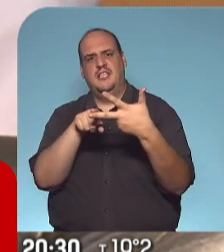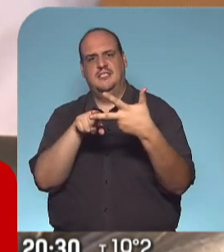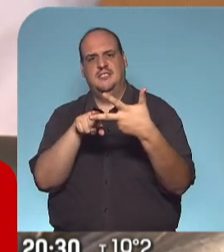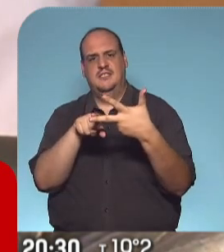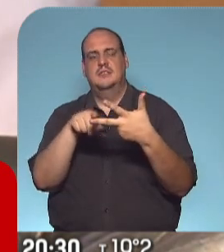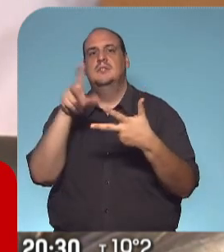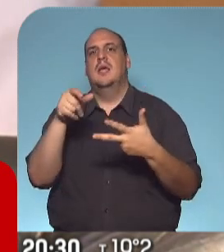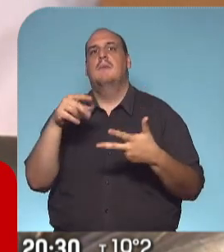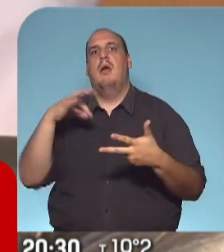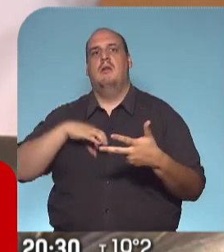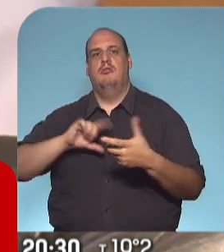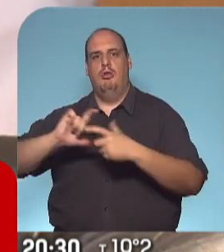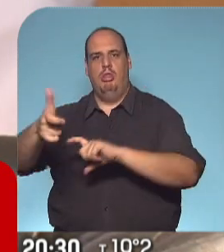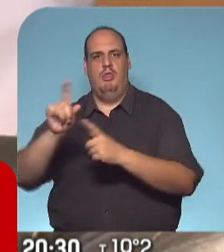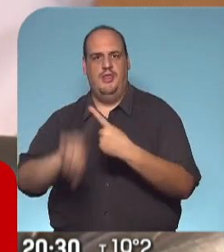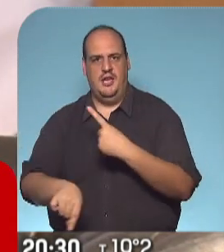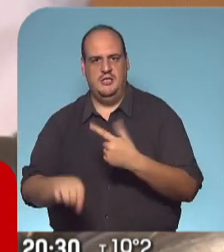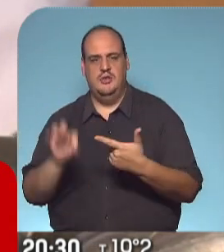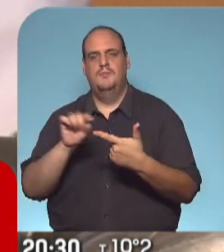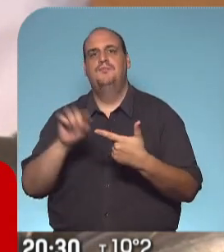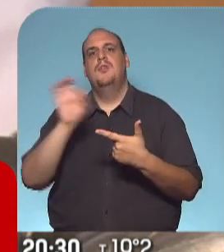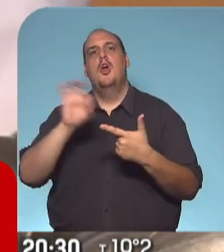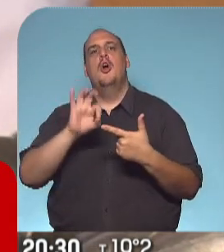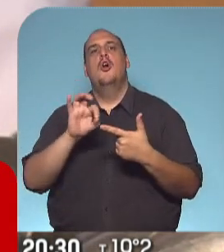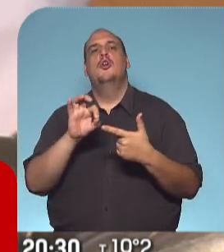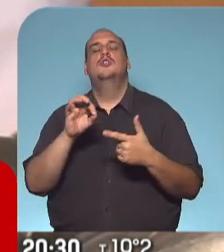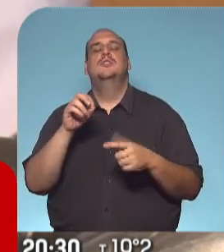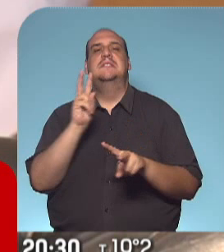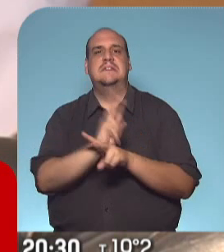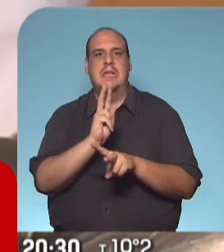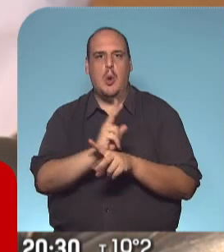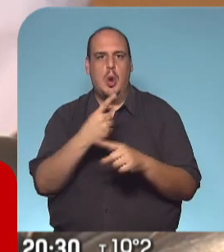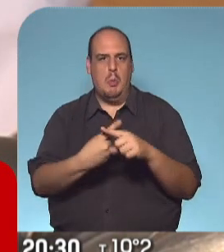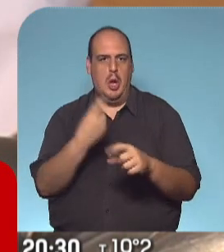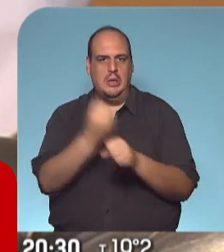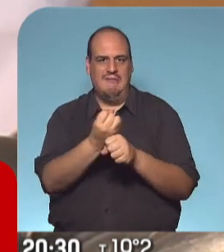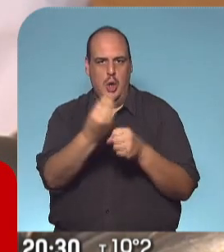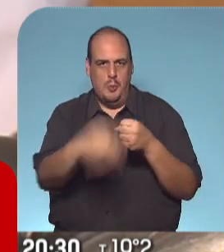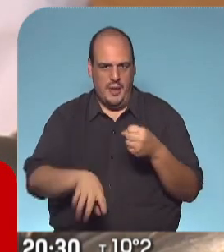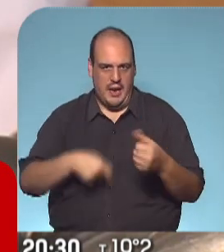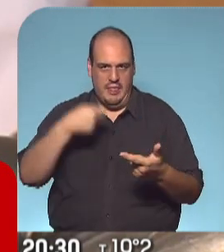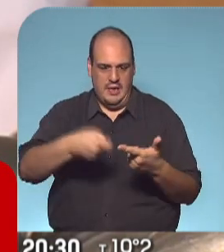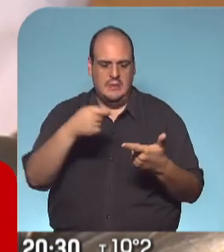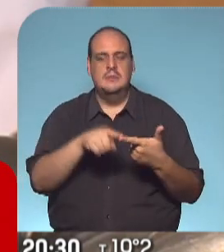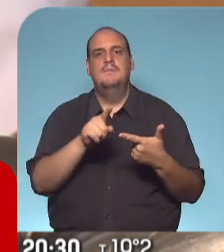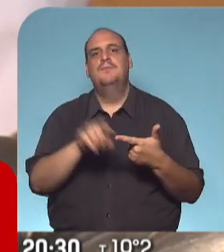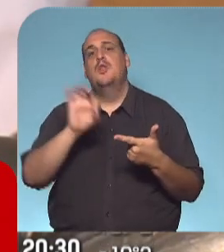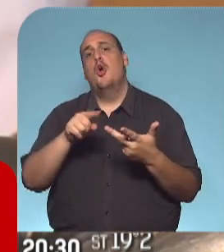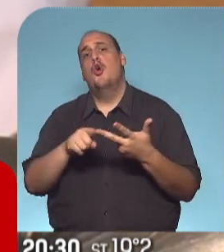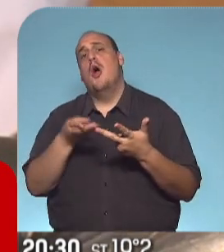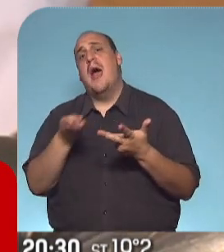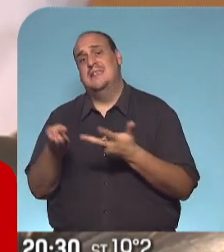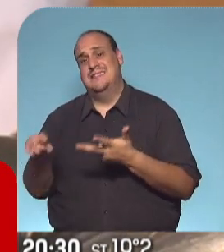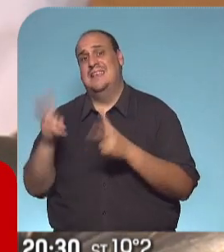directas de ingreso, la extensión del seguro de desempleo y la asistencia en términos de